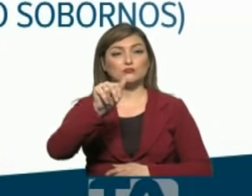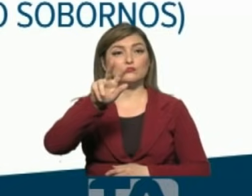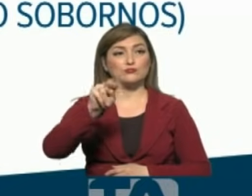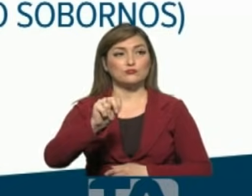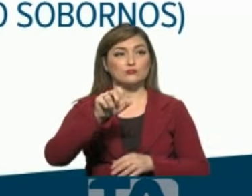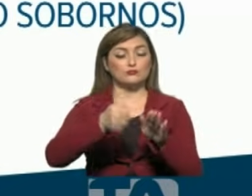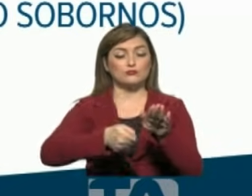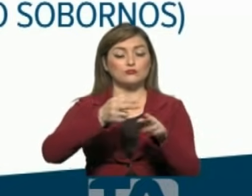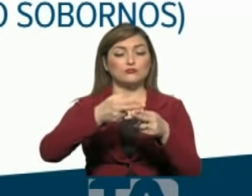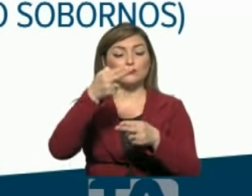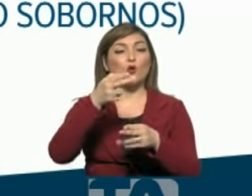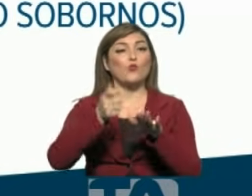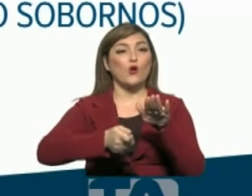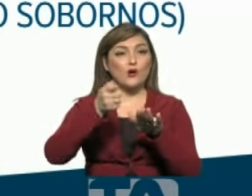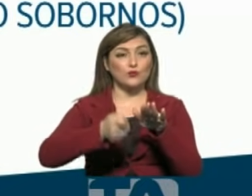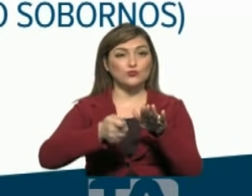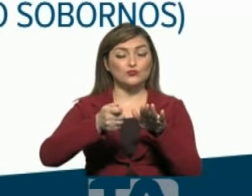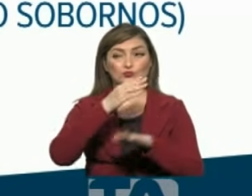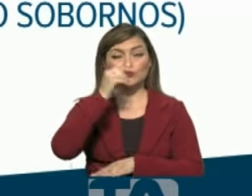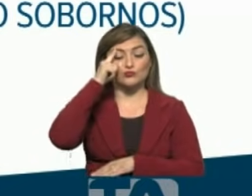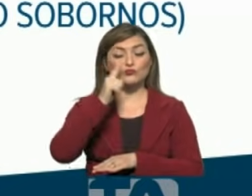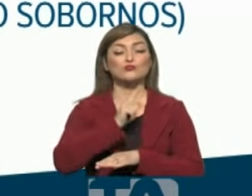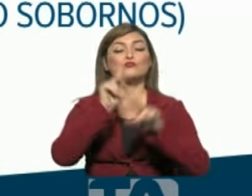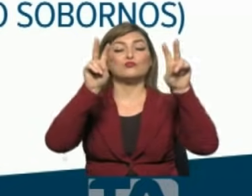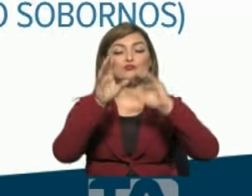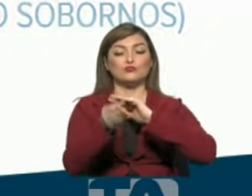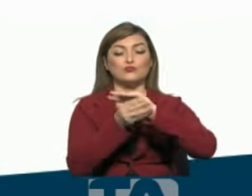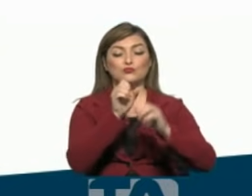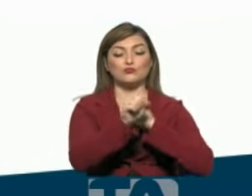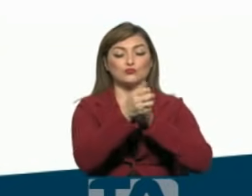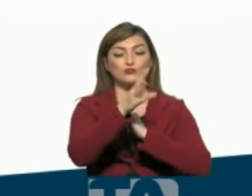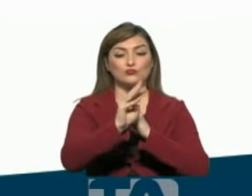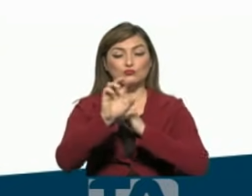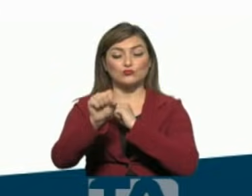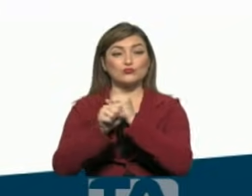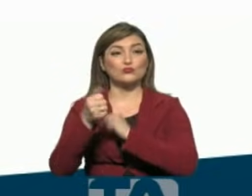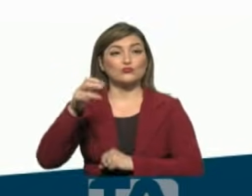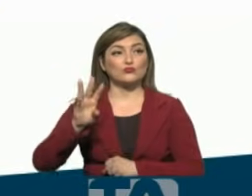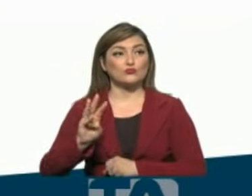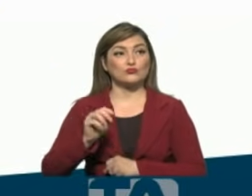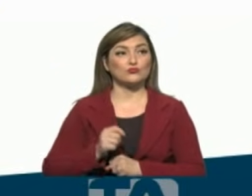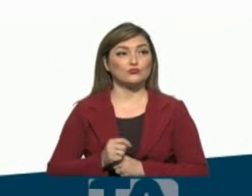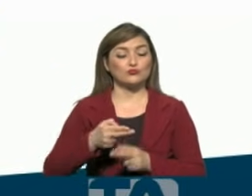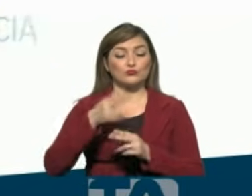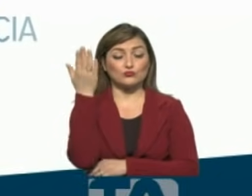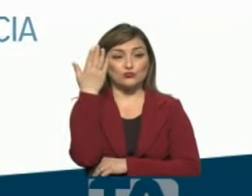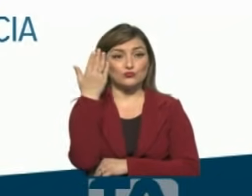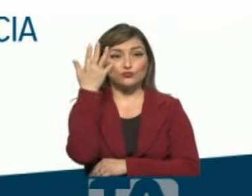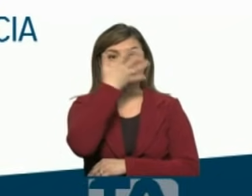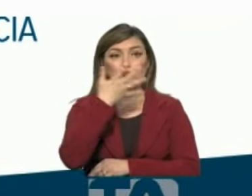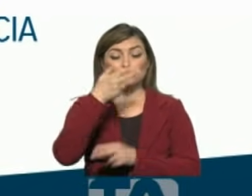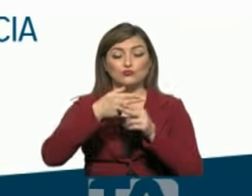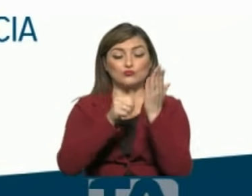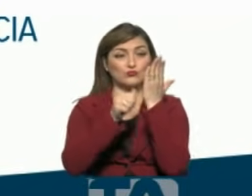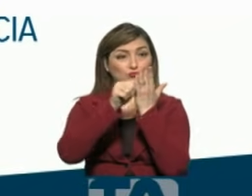del expresidente Correa en el caso Sobornos 2012-2016. Y Lenín Lara, exalcalde de Esmeraldas y exministro de Justicia